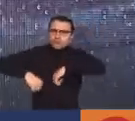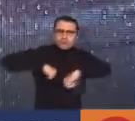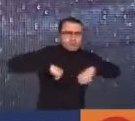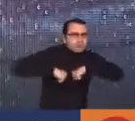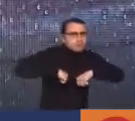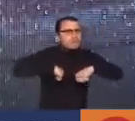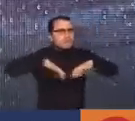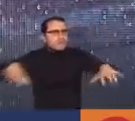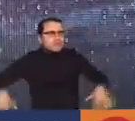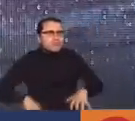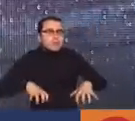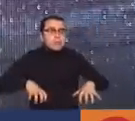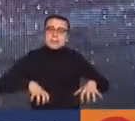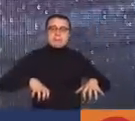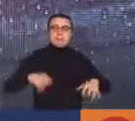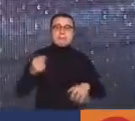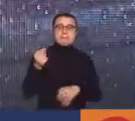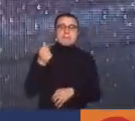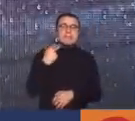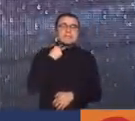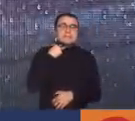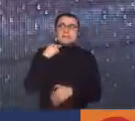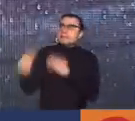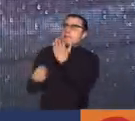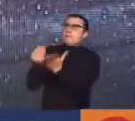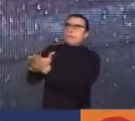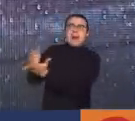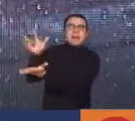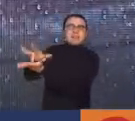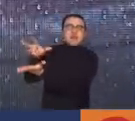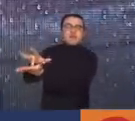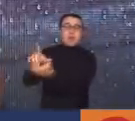local y nacionalmente, y tratando ahora de